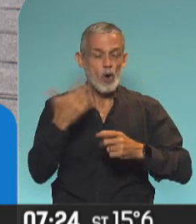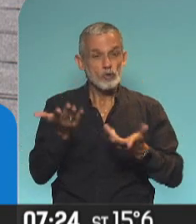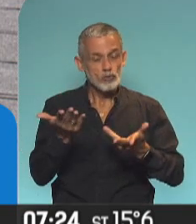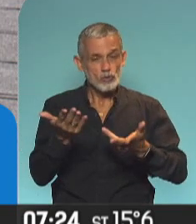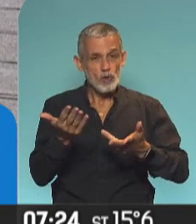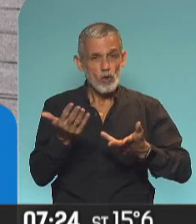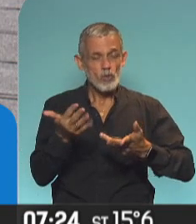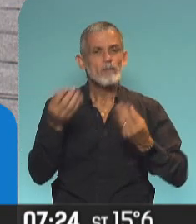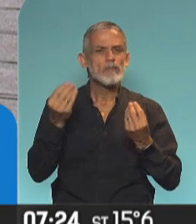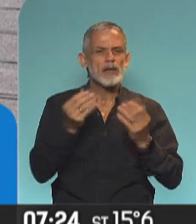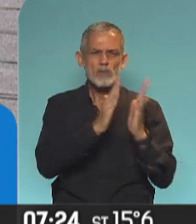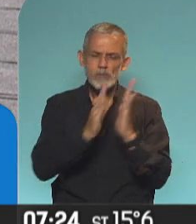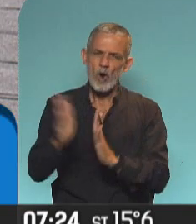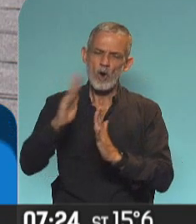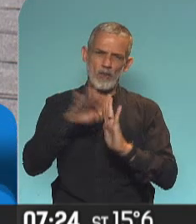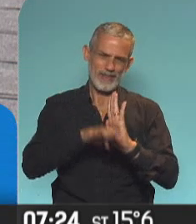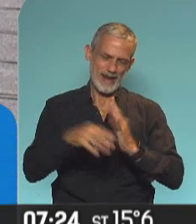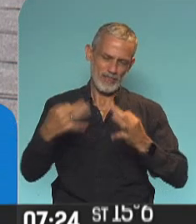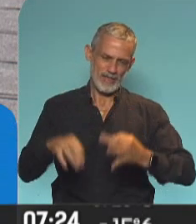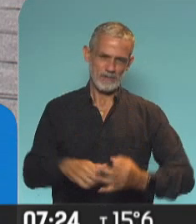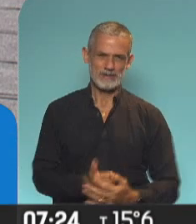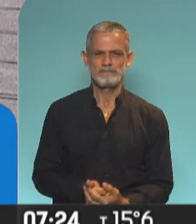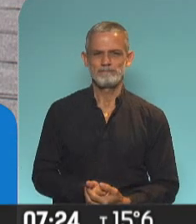de ser ordenado en ese sentido